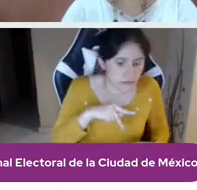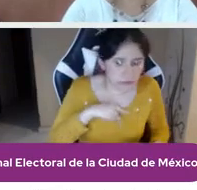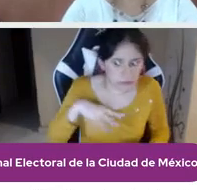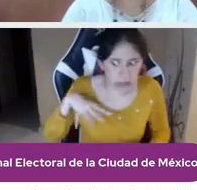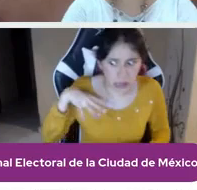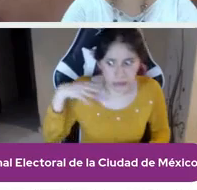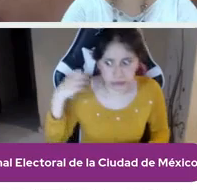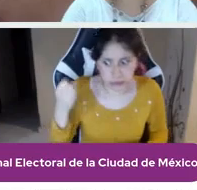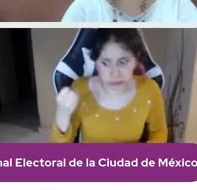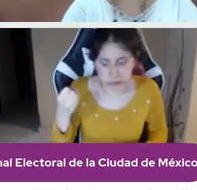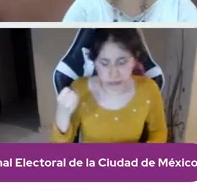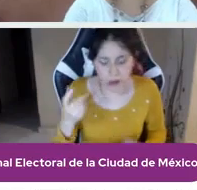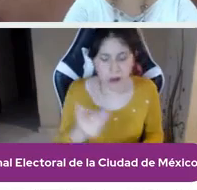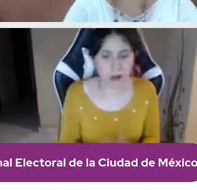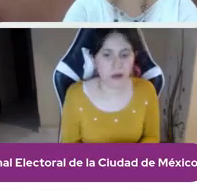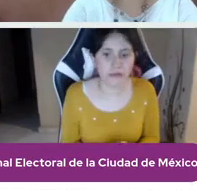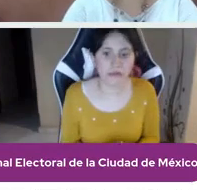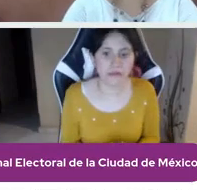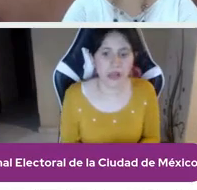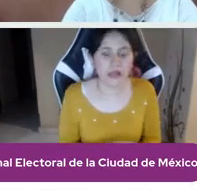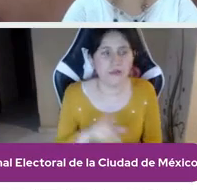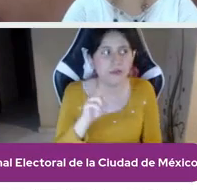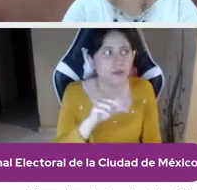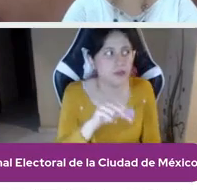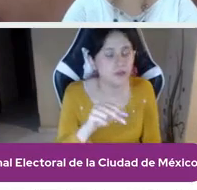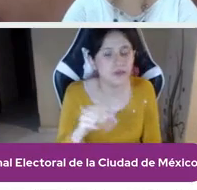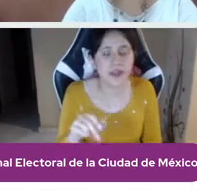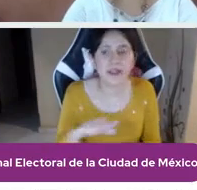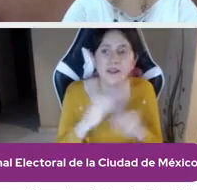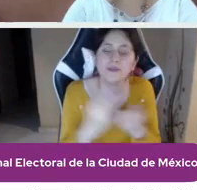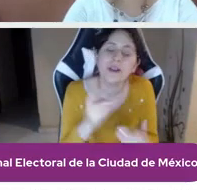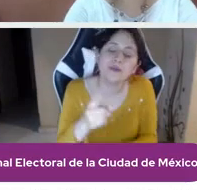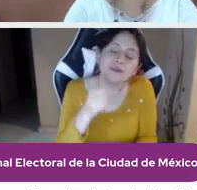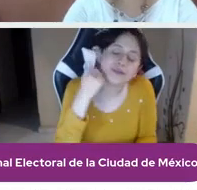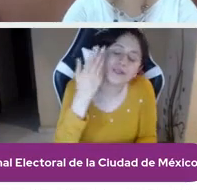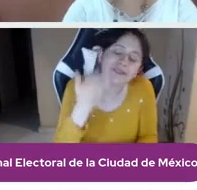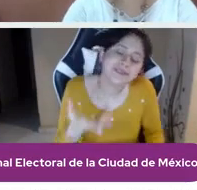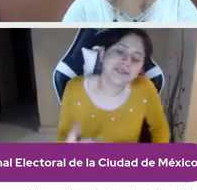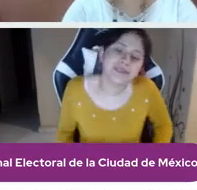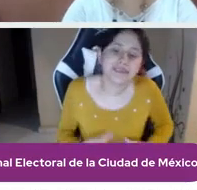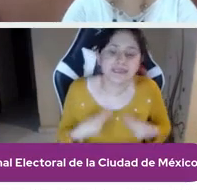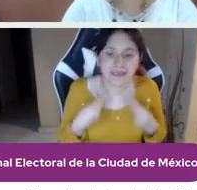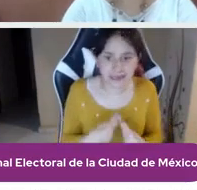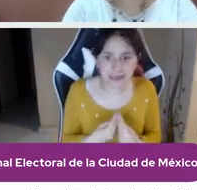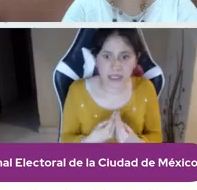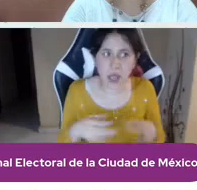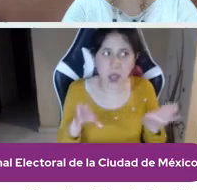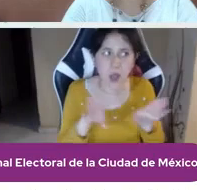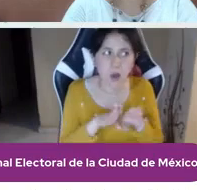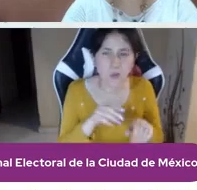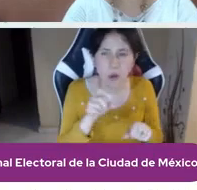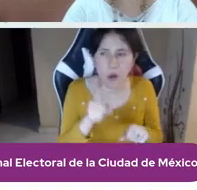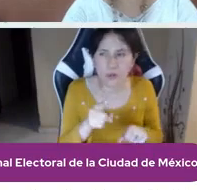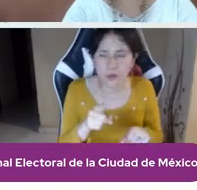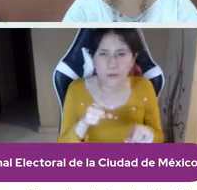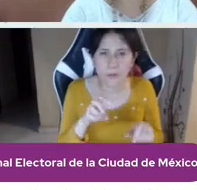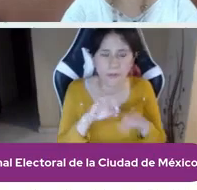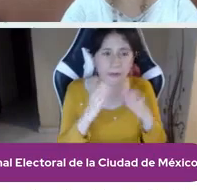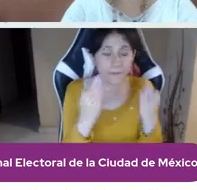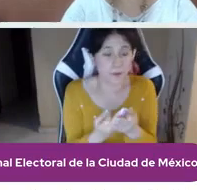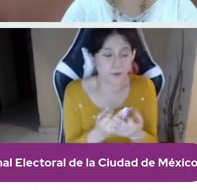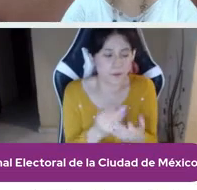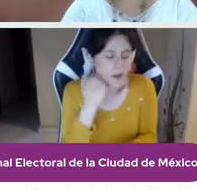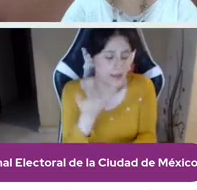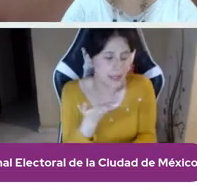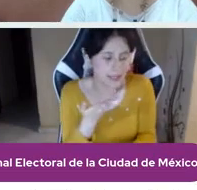soy infeliz. No. Tiene que ver con cómo tú quieres vivir, cómo tú quieres trabajar esas heridas en algún